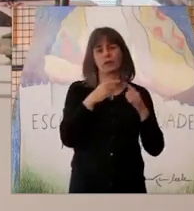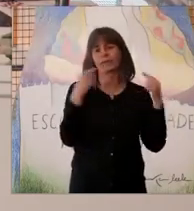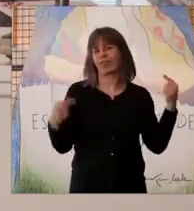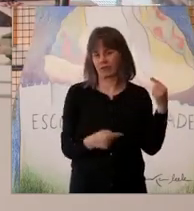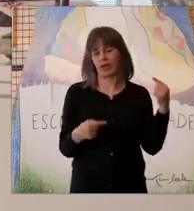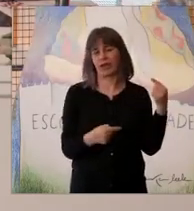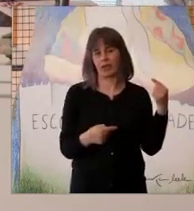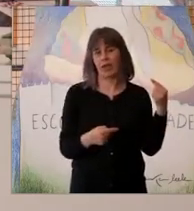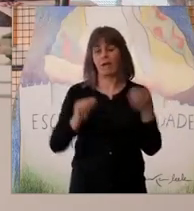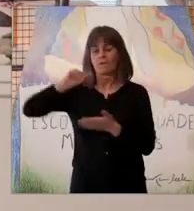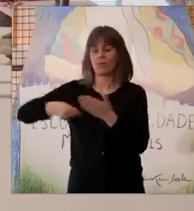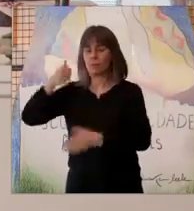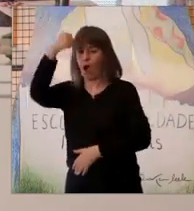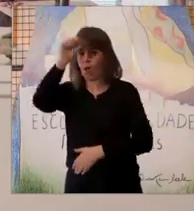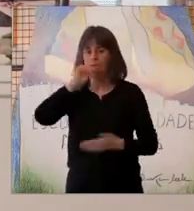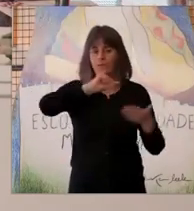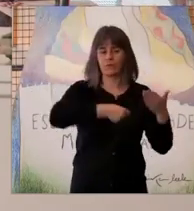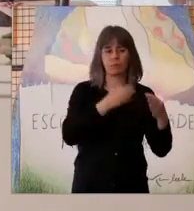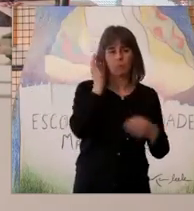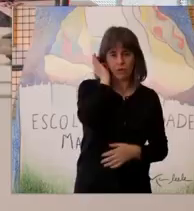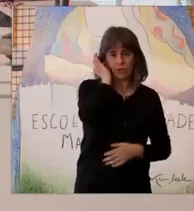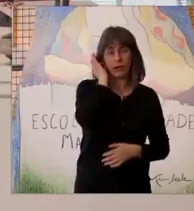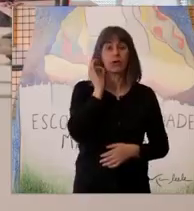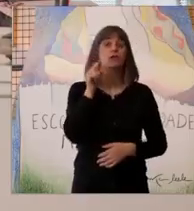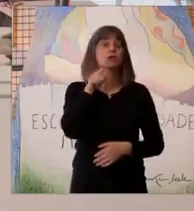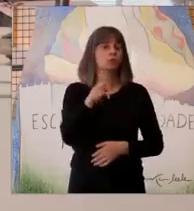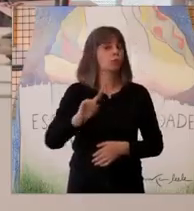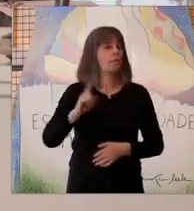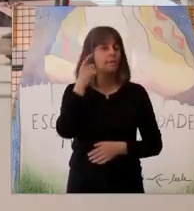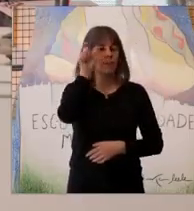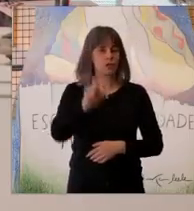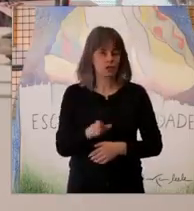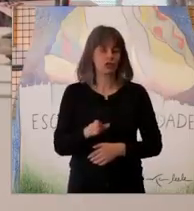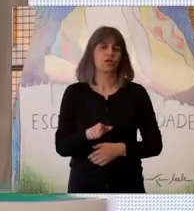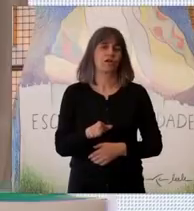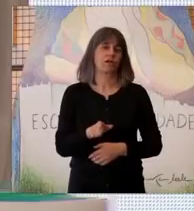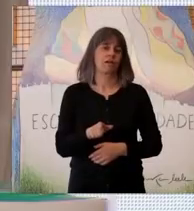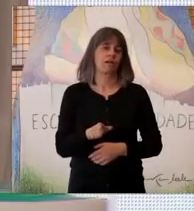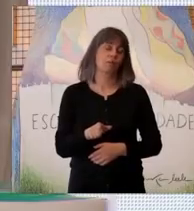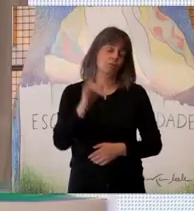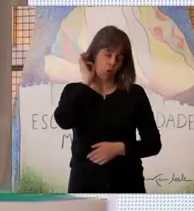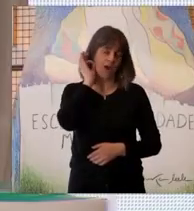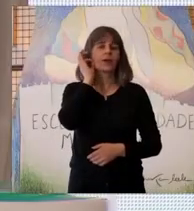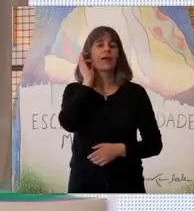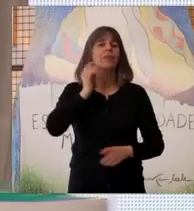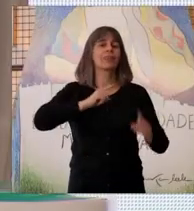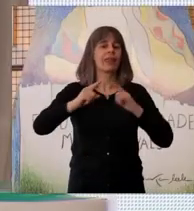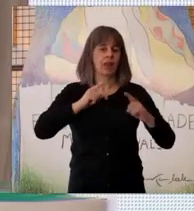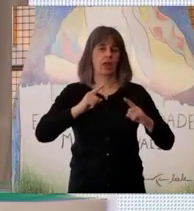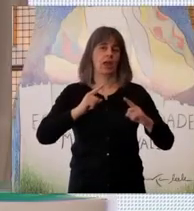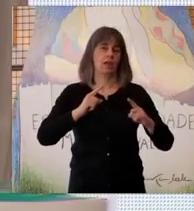cuando firma un hombre Ana tú has sido de las primeras personas en dirigir un medio de las primeras mujeres en dirigir un medio nacional